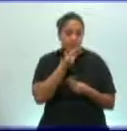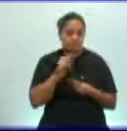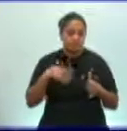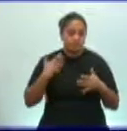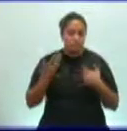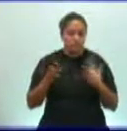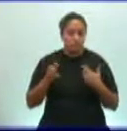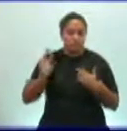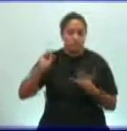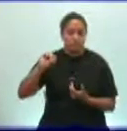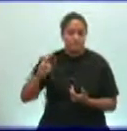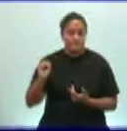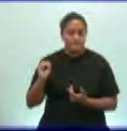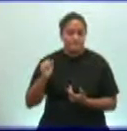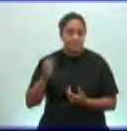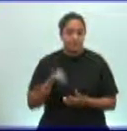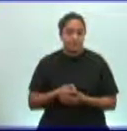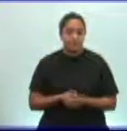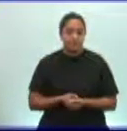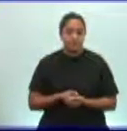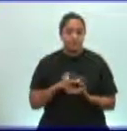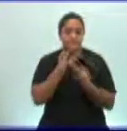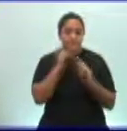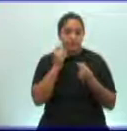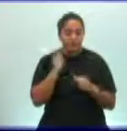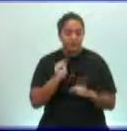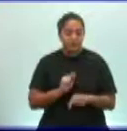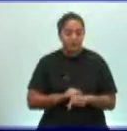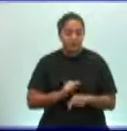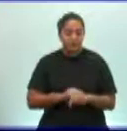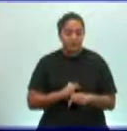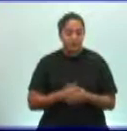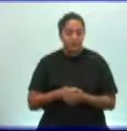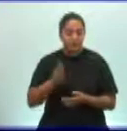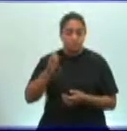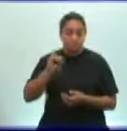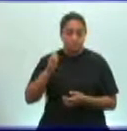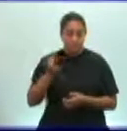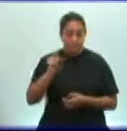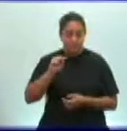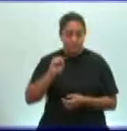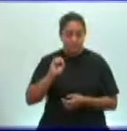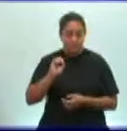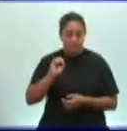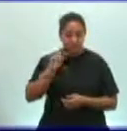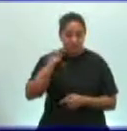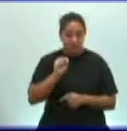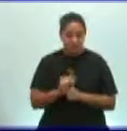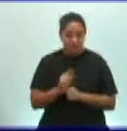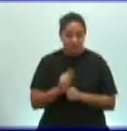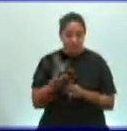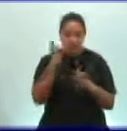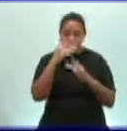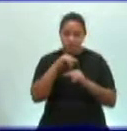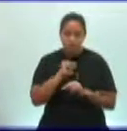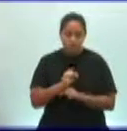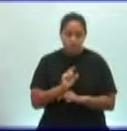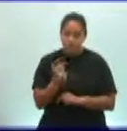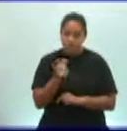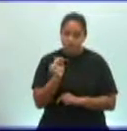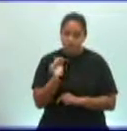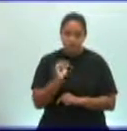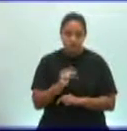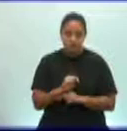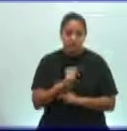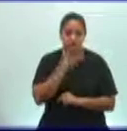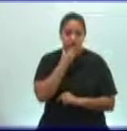que pero no lleva tilde. En el caso que les presentamos acá en este ejemplo, el joven subía y